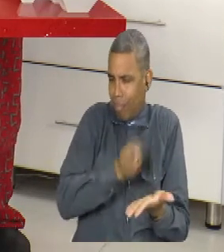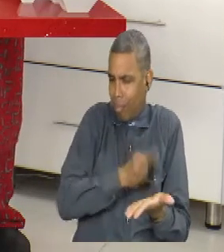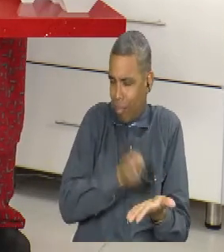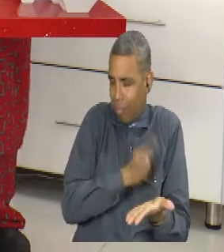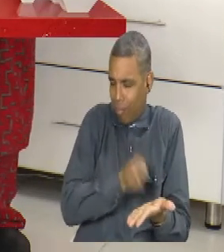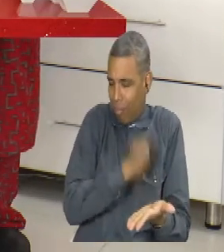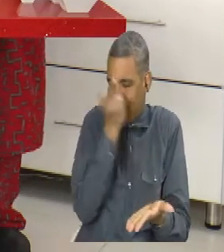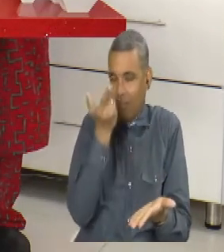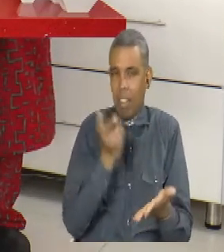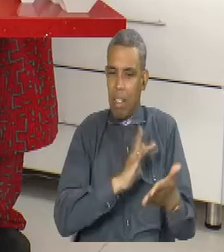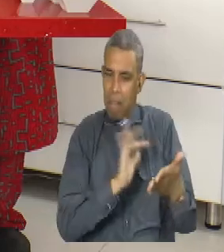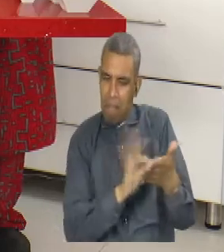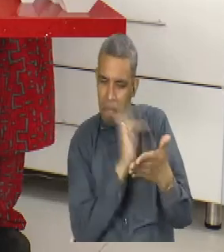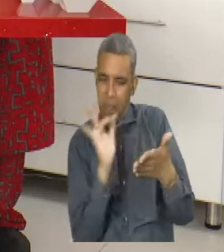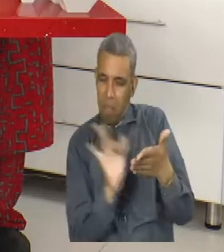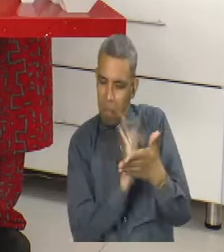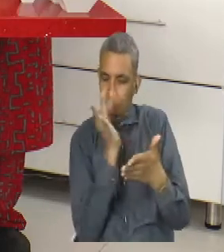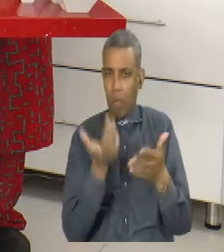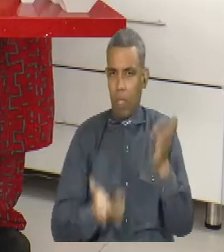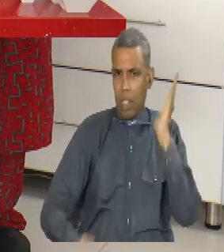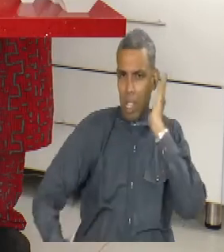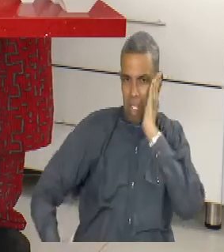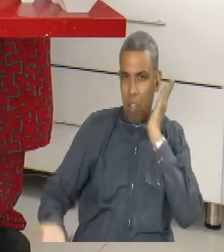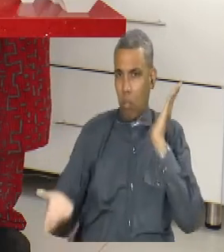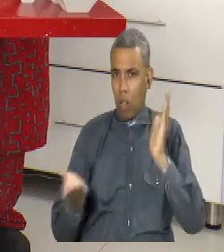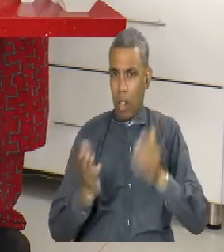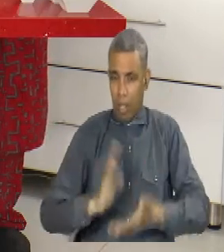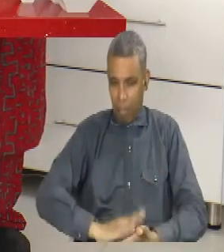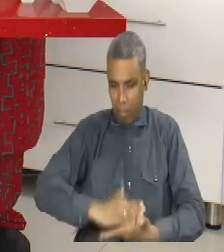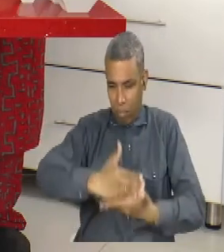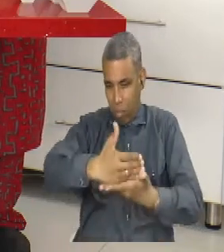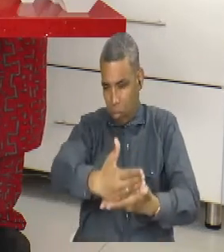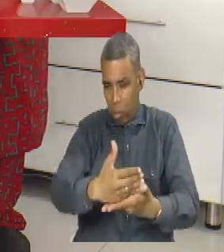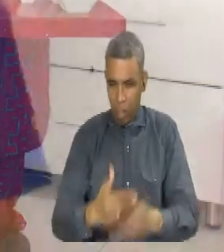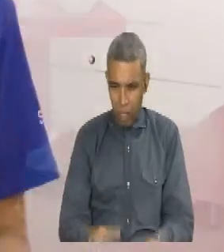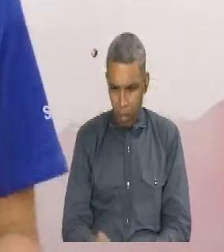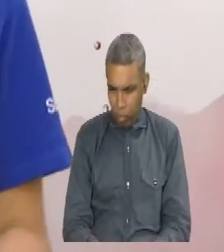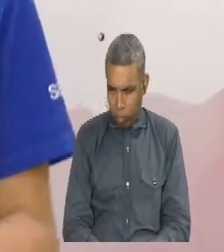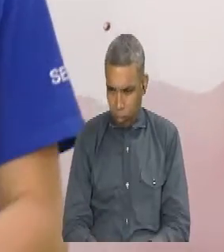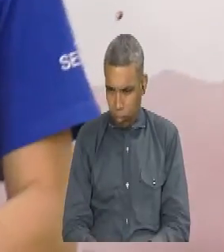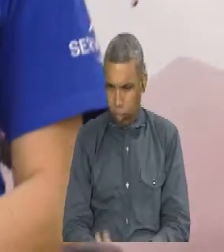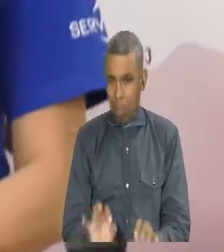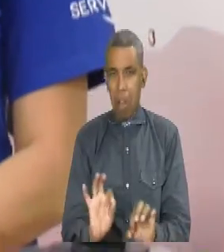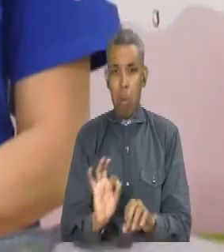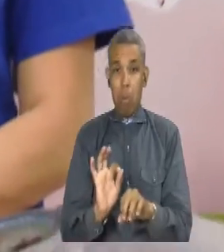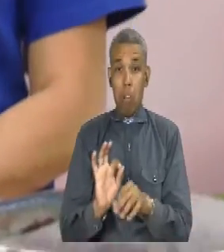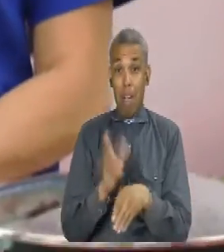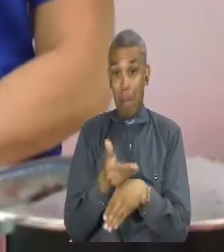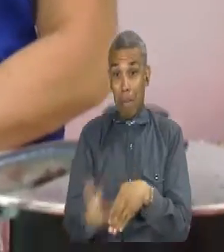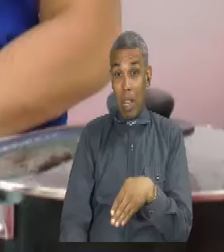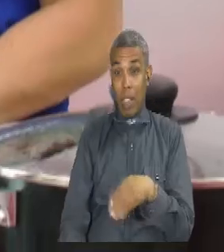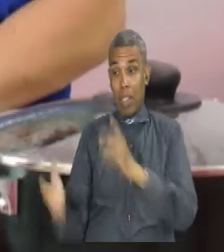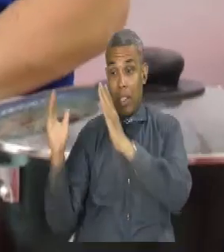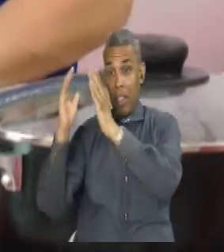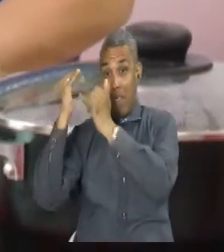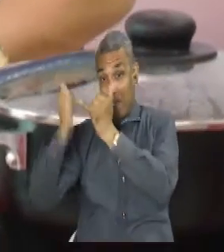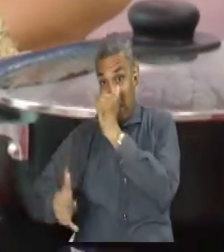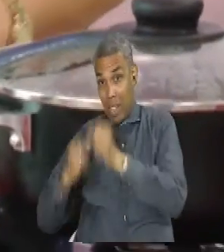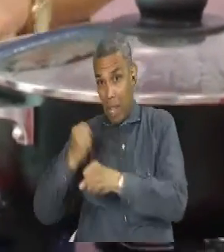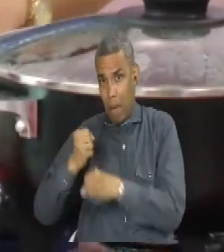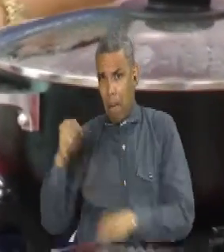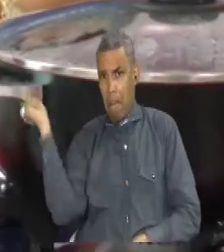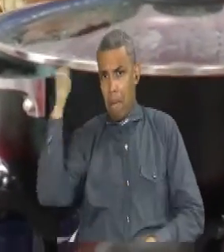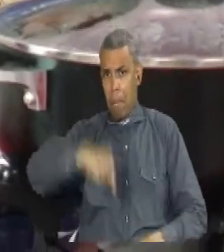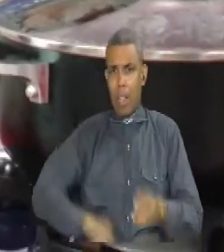casa tenemos nuestro smartphone, nuestro portátil, a veces llegamos tarde a trabajar en el portátil, utilizamos dispositivos